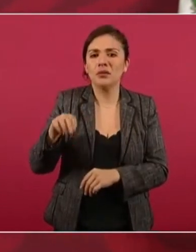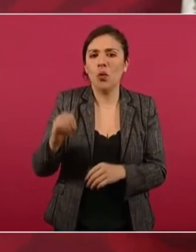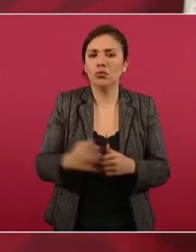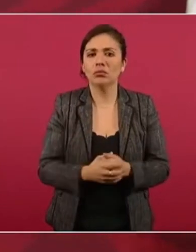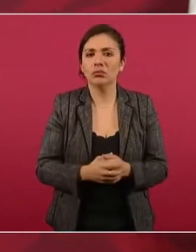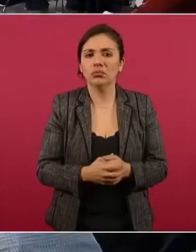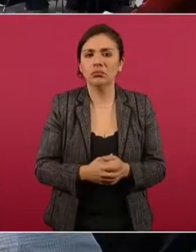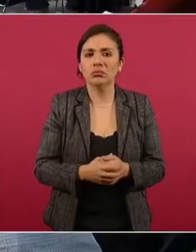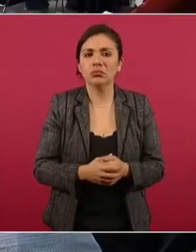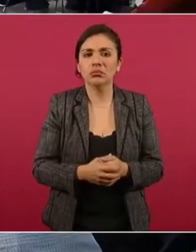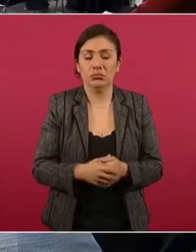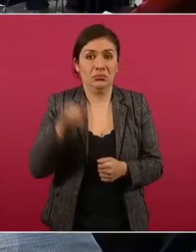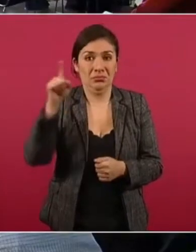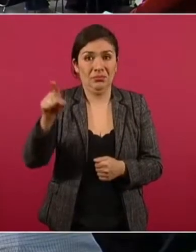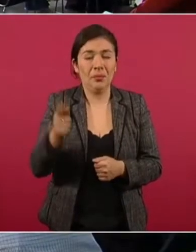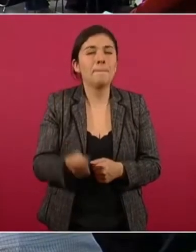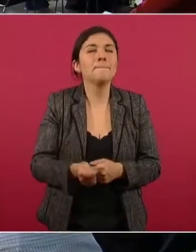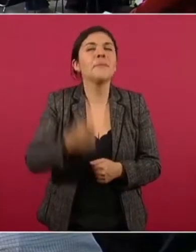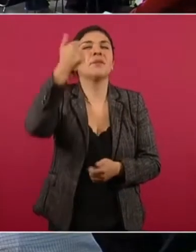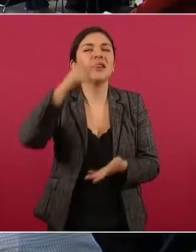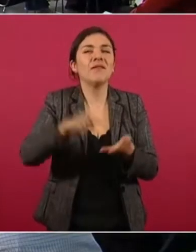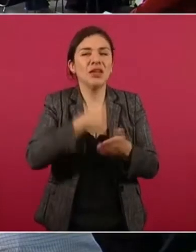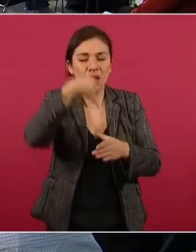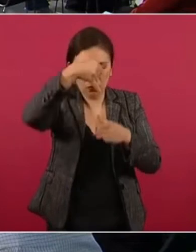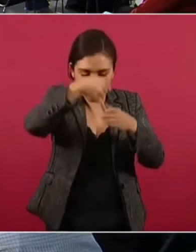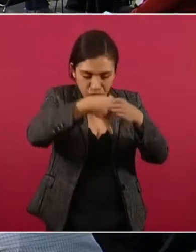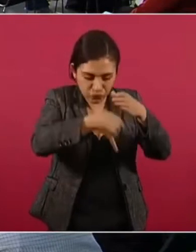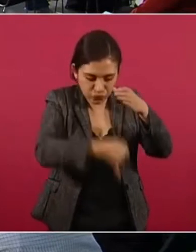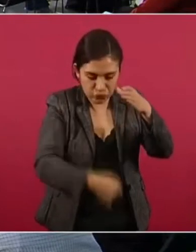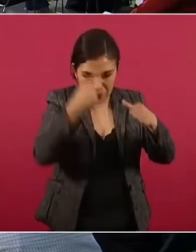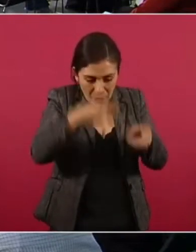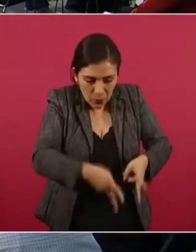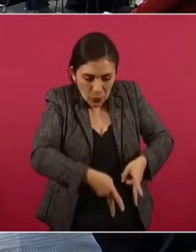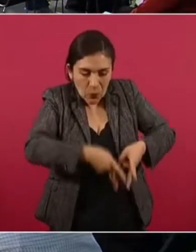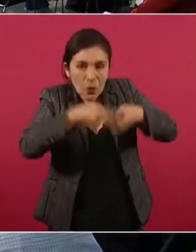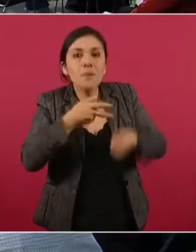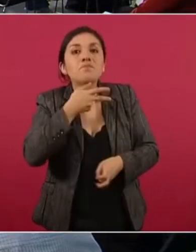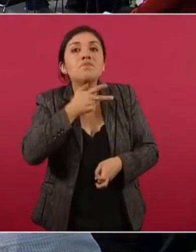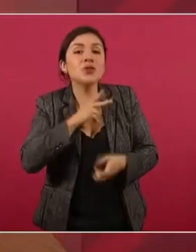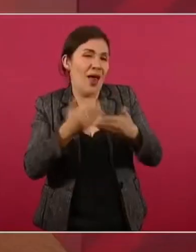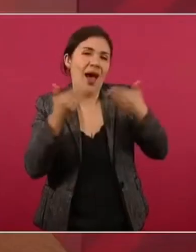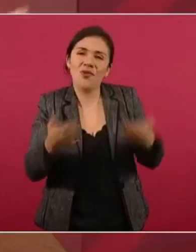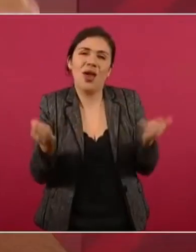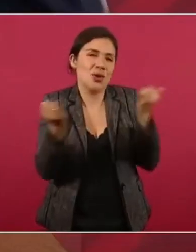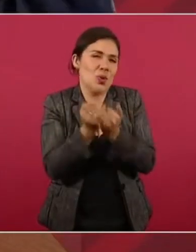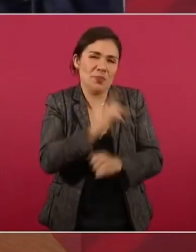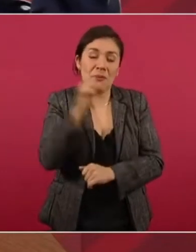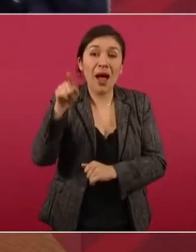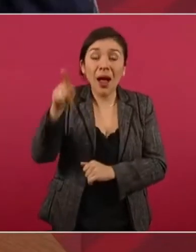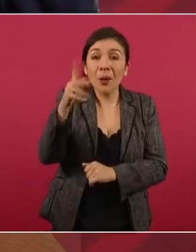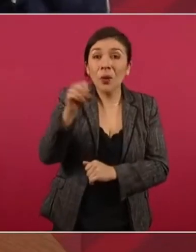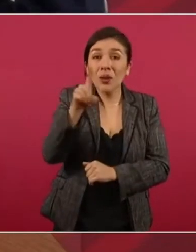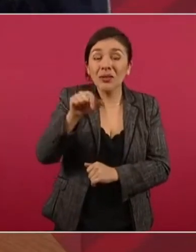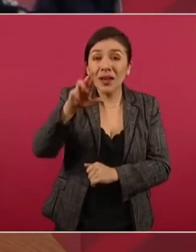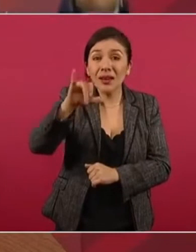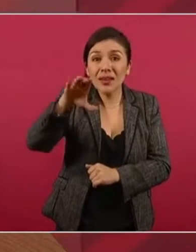donde se perforó el primer pozo petrolero, que también está igual. Poza Rica